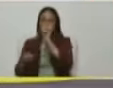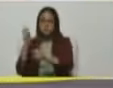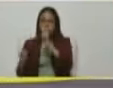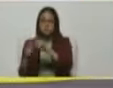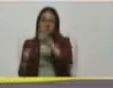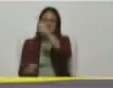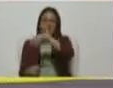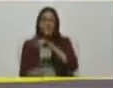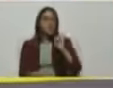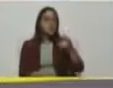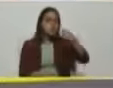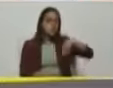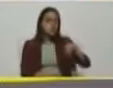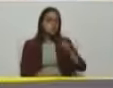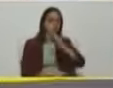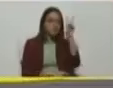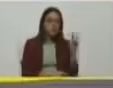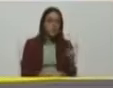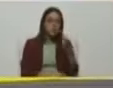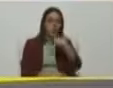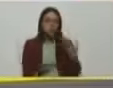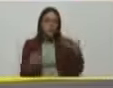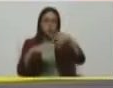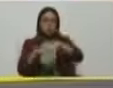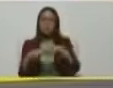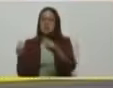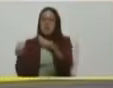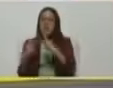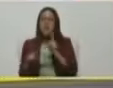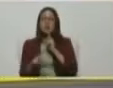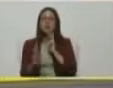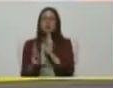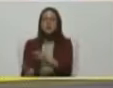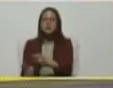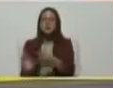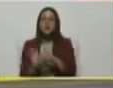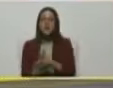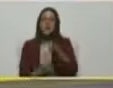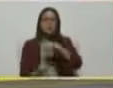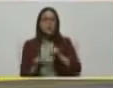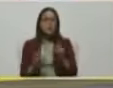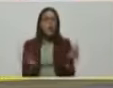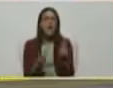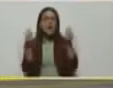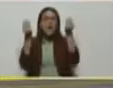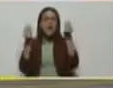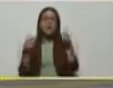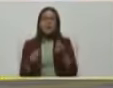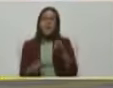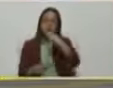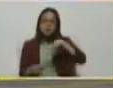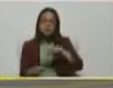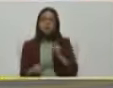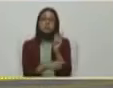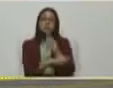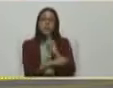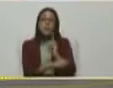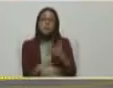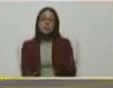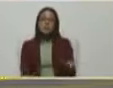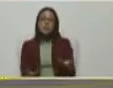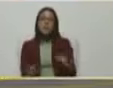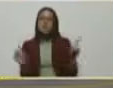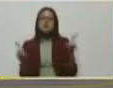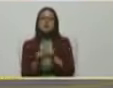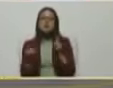de PDVSA, debe dar resultados de tanta calidad y tan rápido como estos